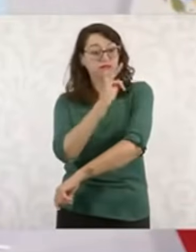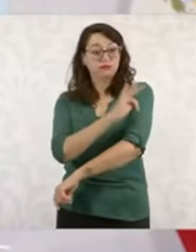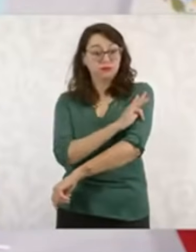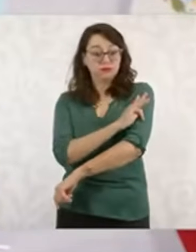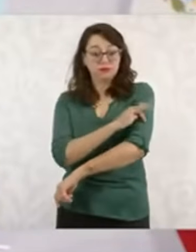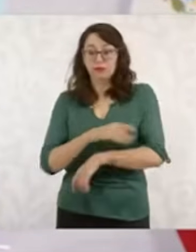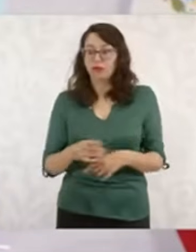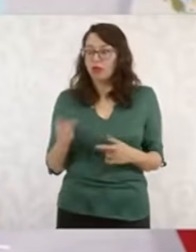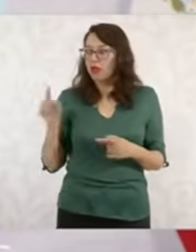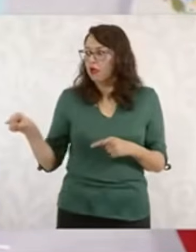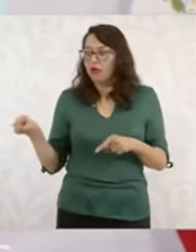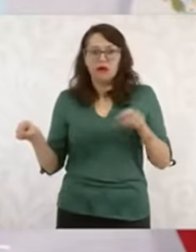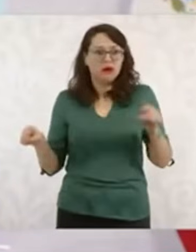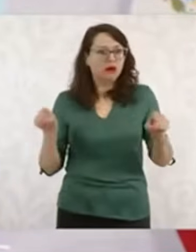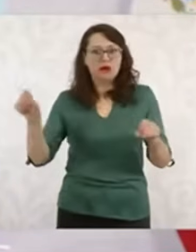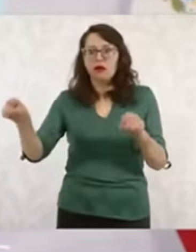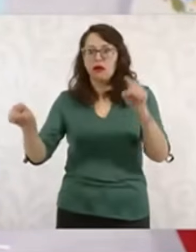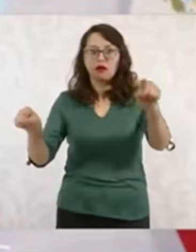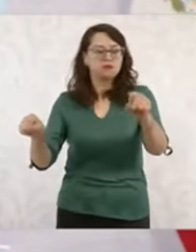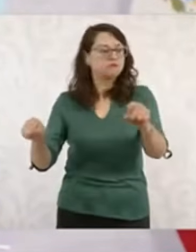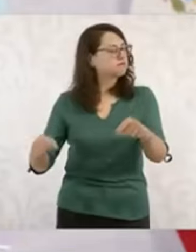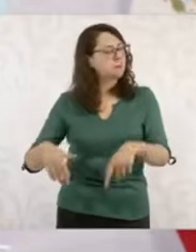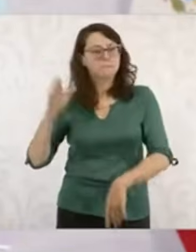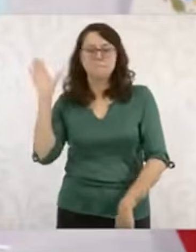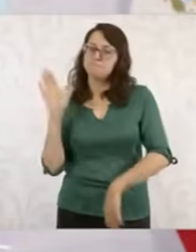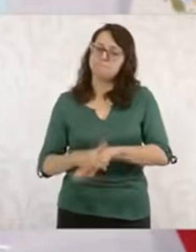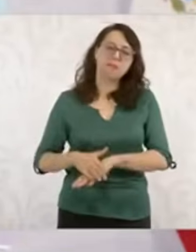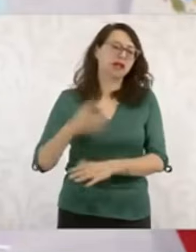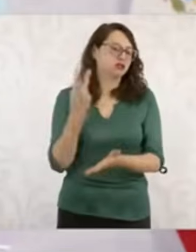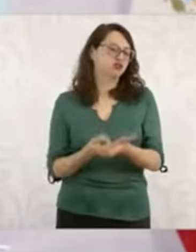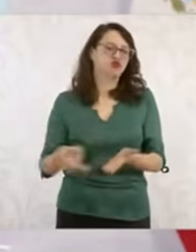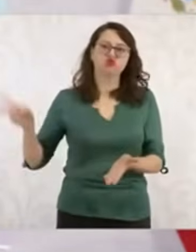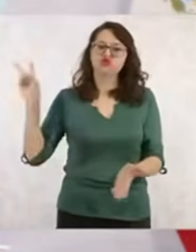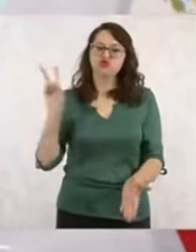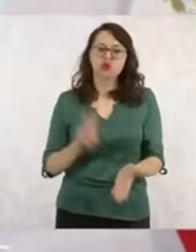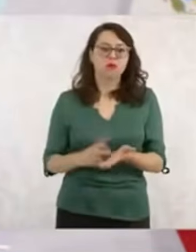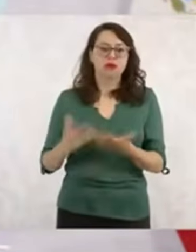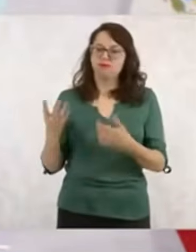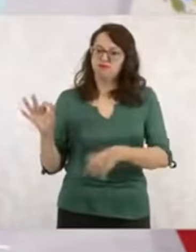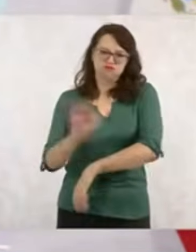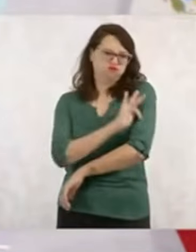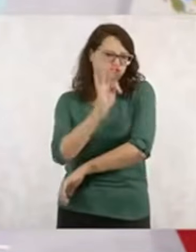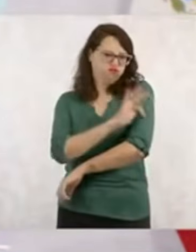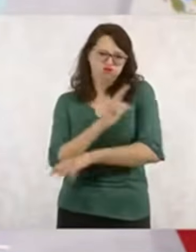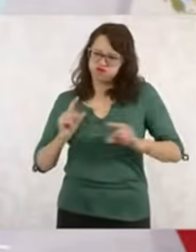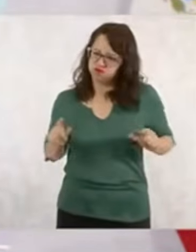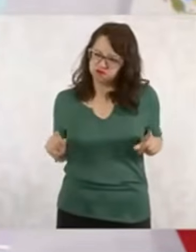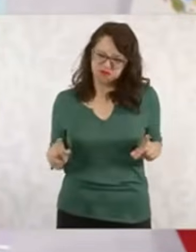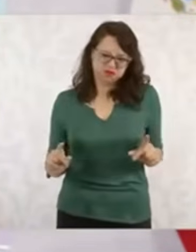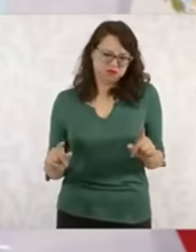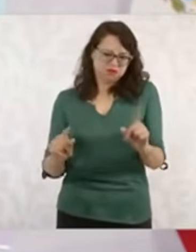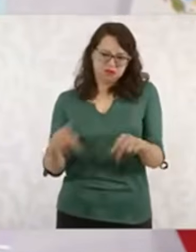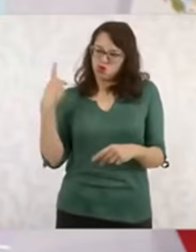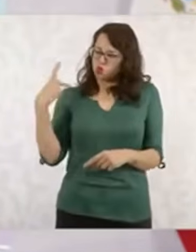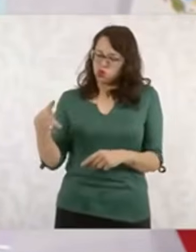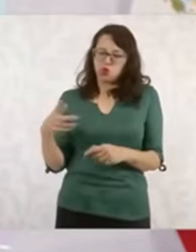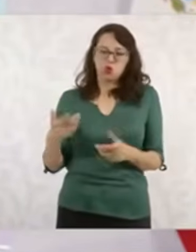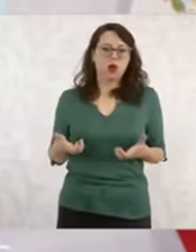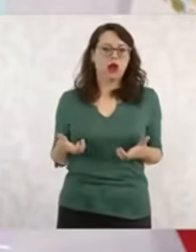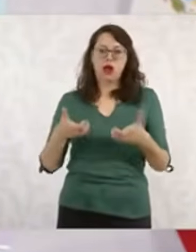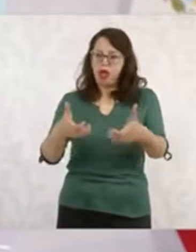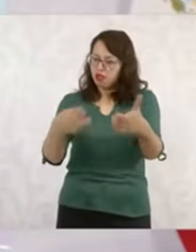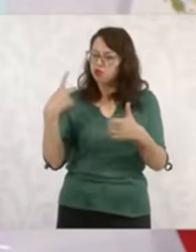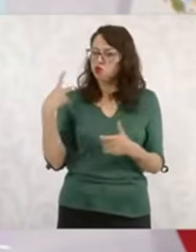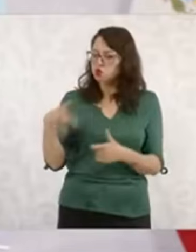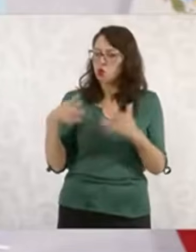más intenso, vacunando casa por casa para cortar la transmisión. Hoy contamos, como ven